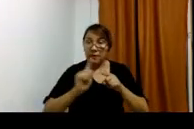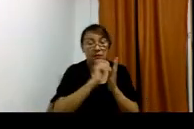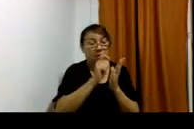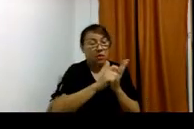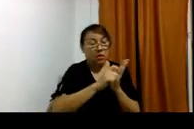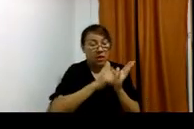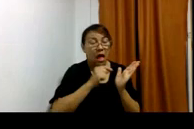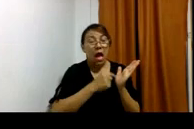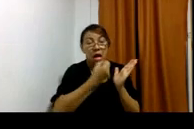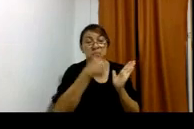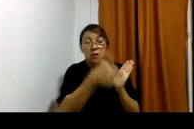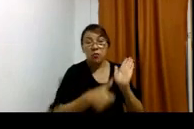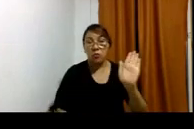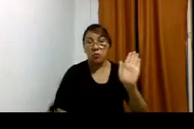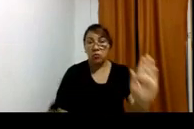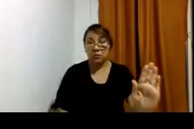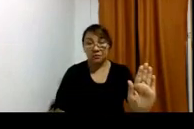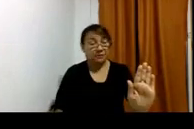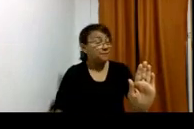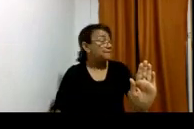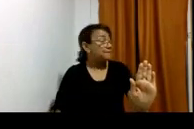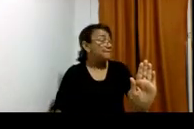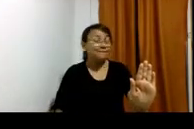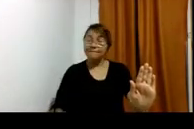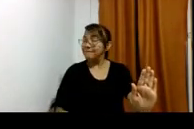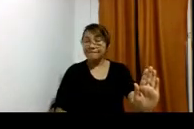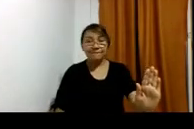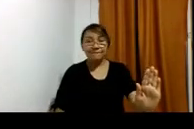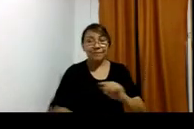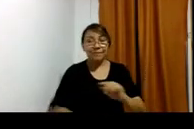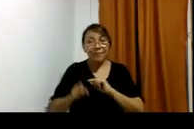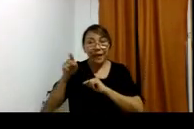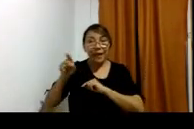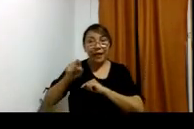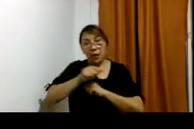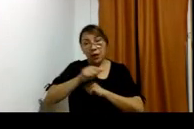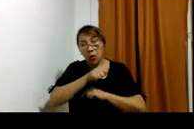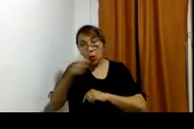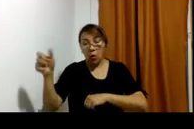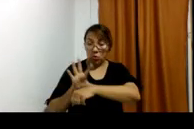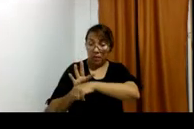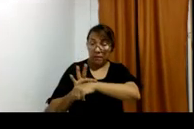sino ya cuando el paciente está en manos de los profesionales, por favor.